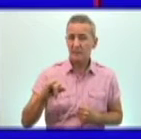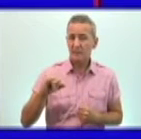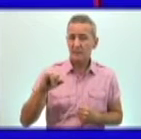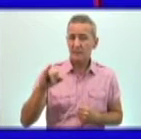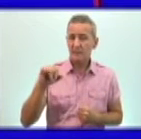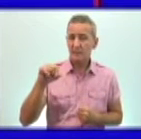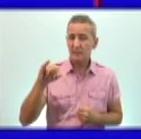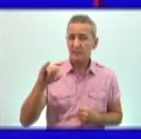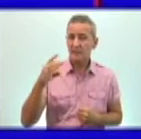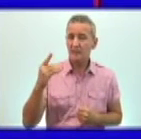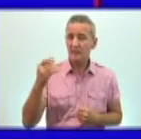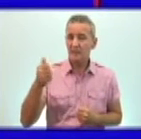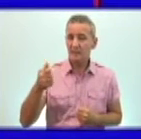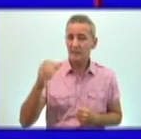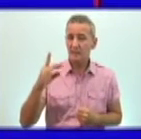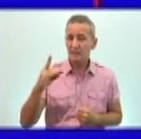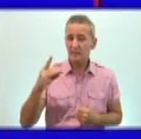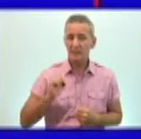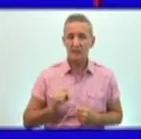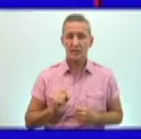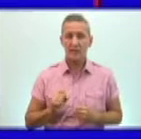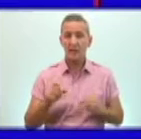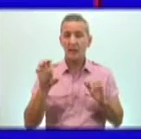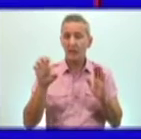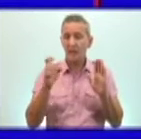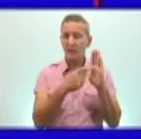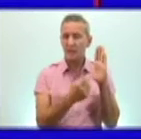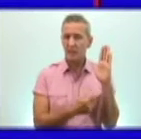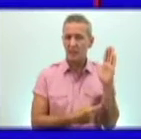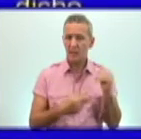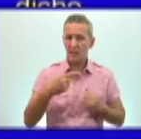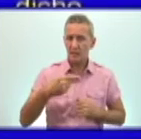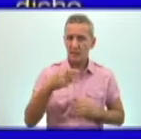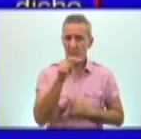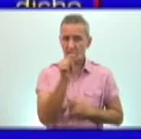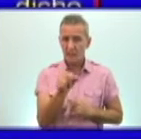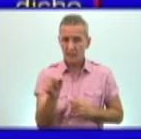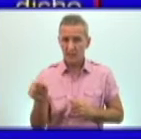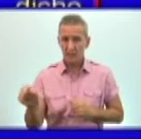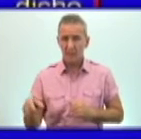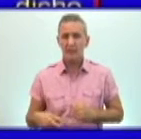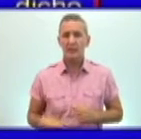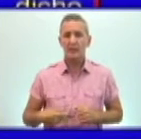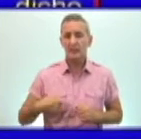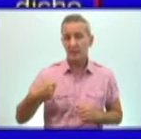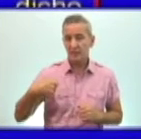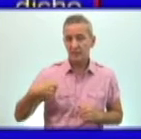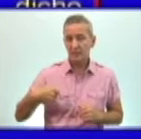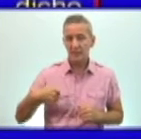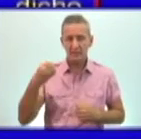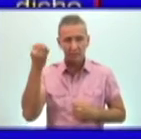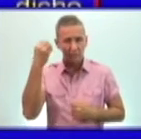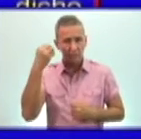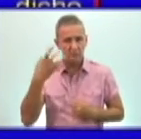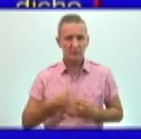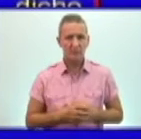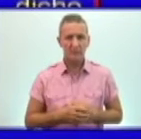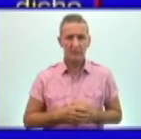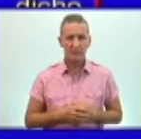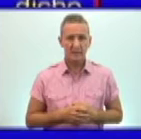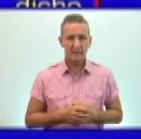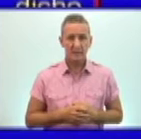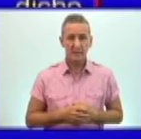son elementos desde el punto de vista humanista que ustedes tienen que tener en cuenta. Y por lo tanto, ustedes pueden